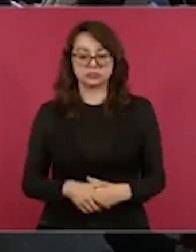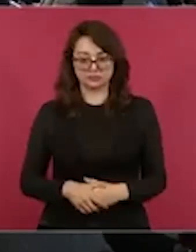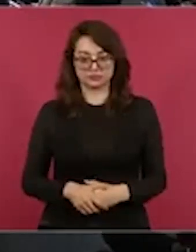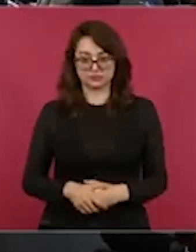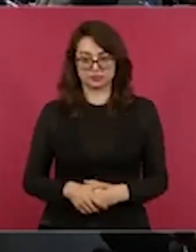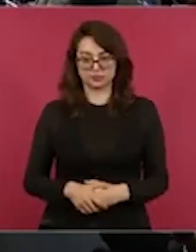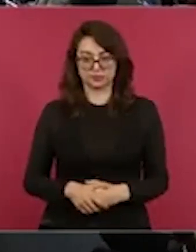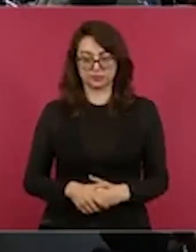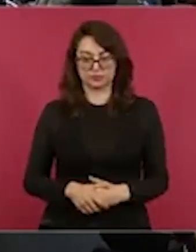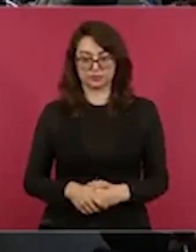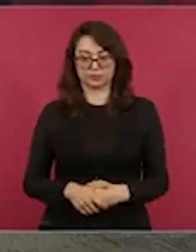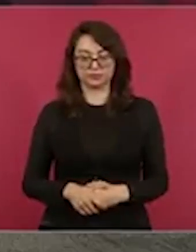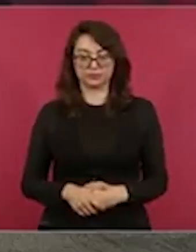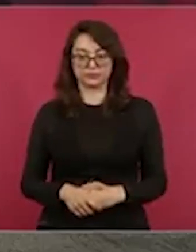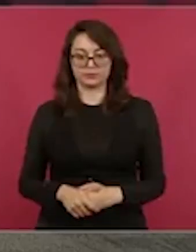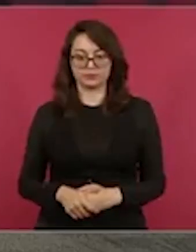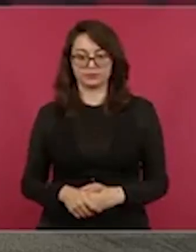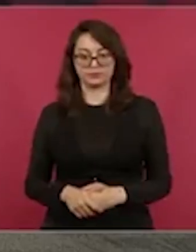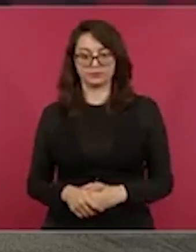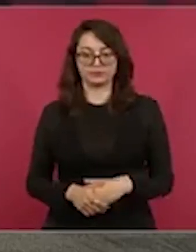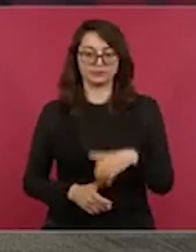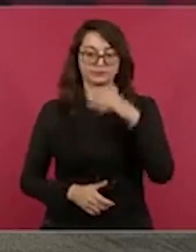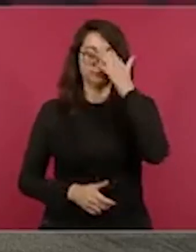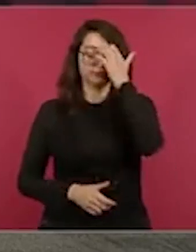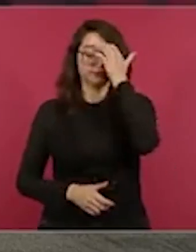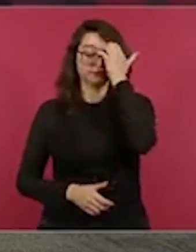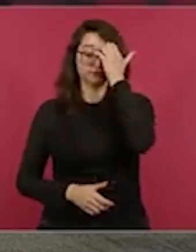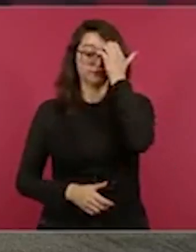Sí. Lo que pasa hoy,